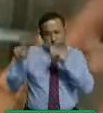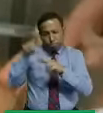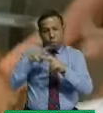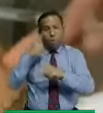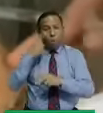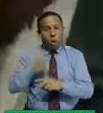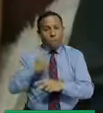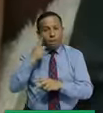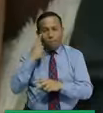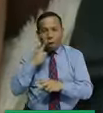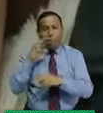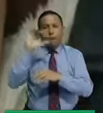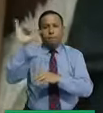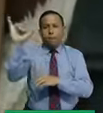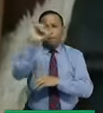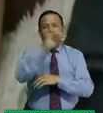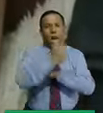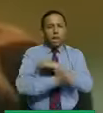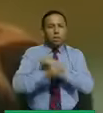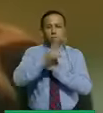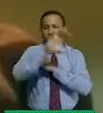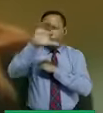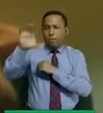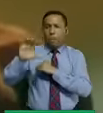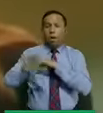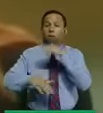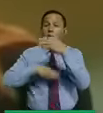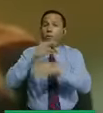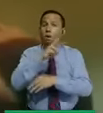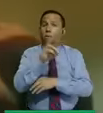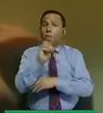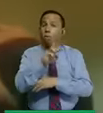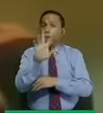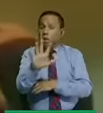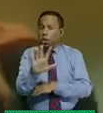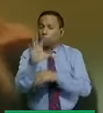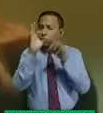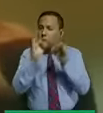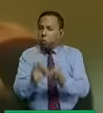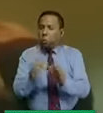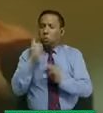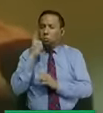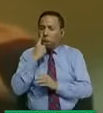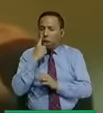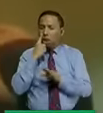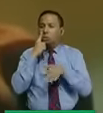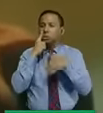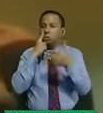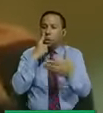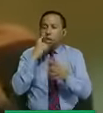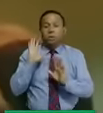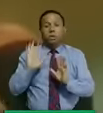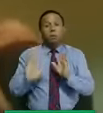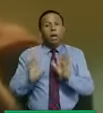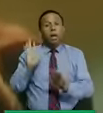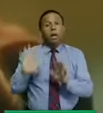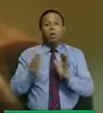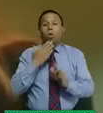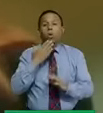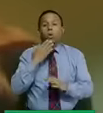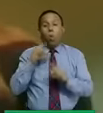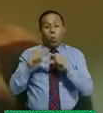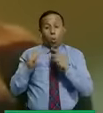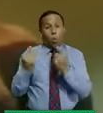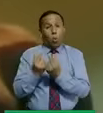diferentes países. Ya esperemos que para el 2025 prácticamente, y estamos esperando también nuestras recomendaciones del TAC, que es el